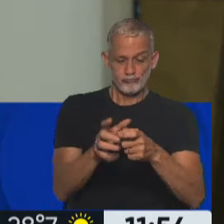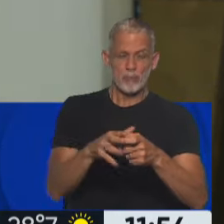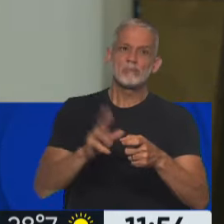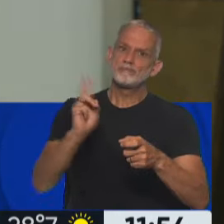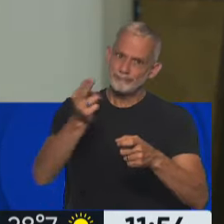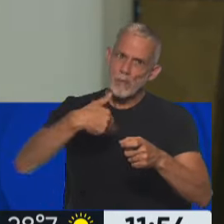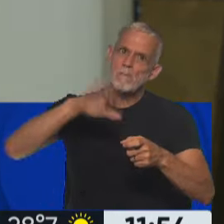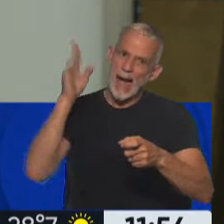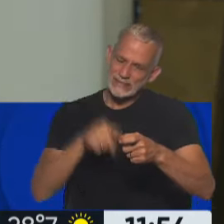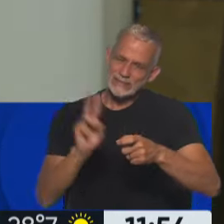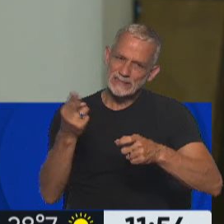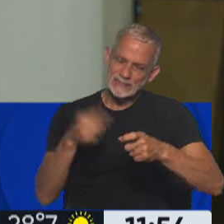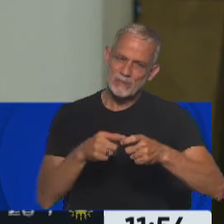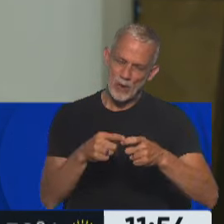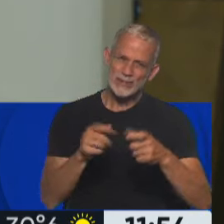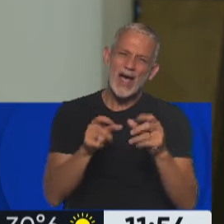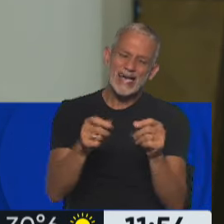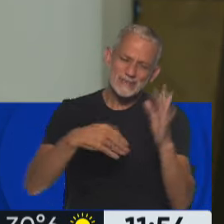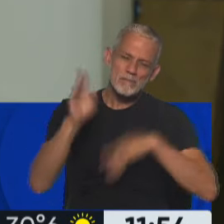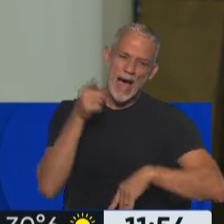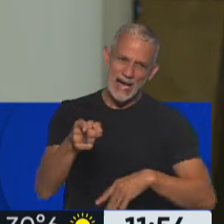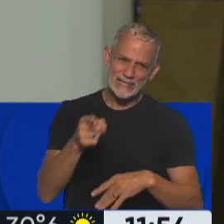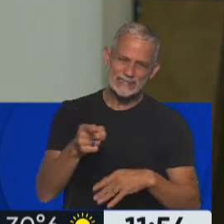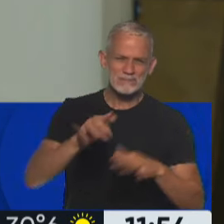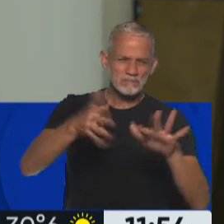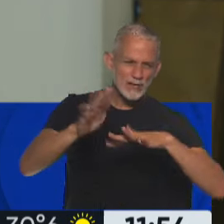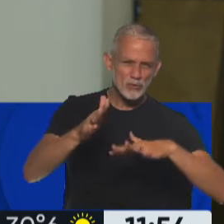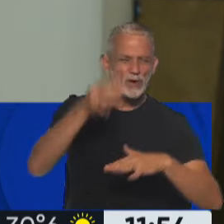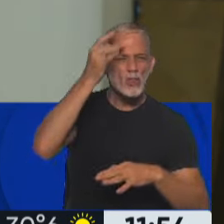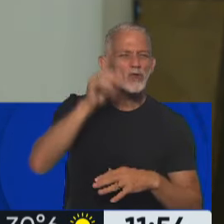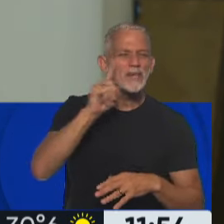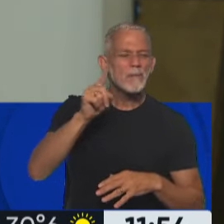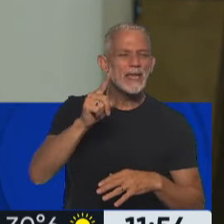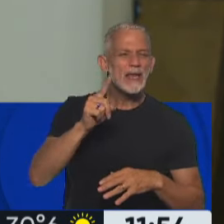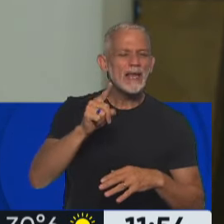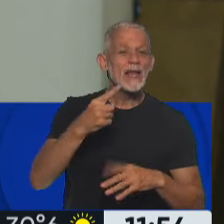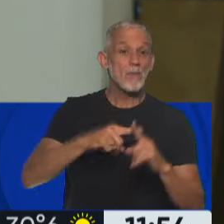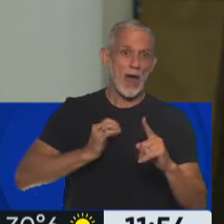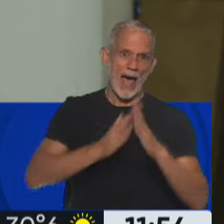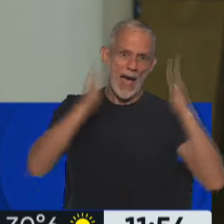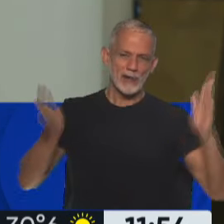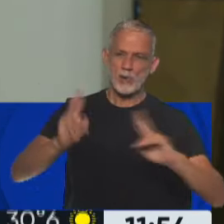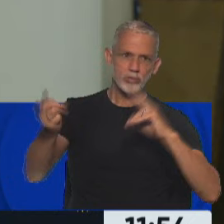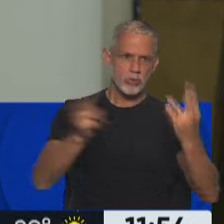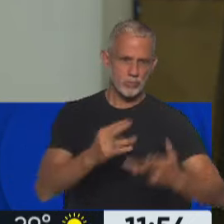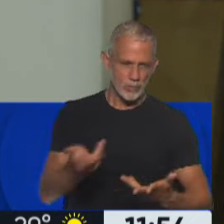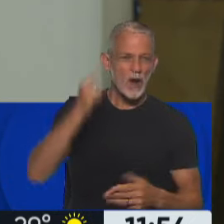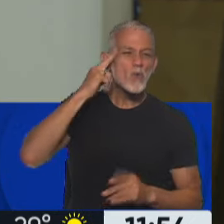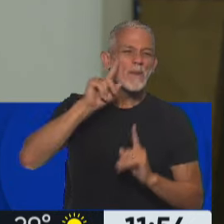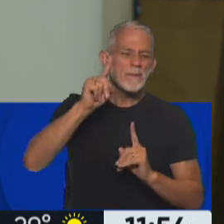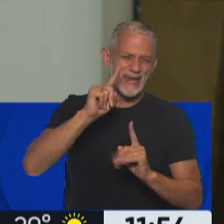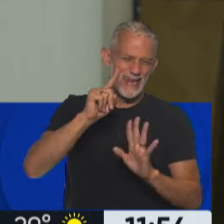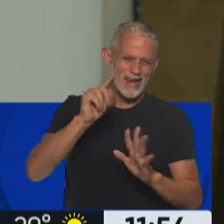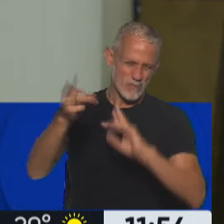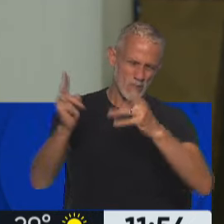mortalidad produce no el cáncer mortalidad produce hay aproximadamente unos 12,000 casos nuevos por año en Argentina un 9000 fallecimientos por